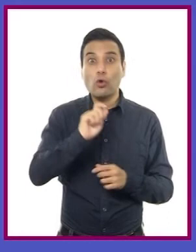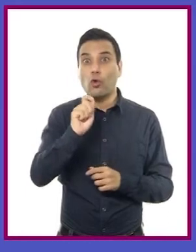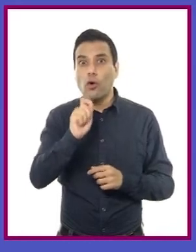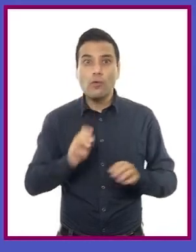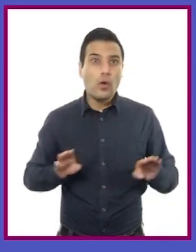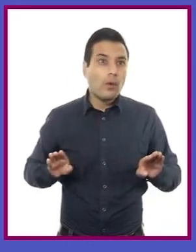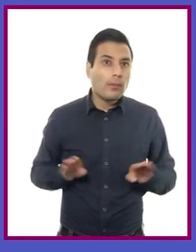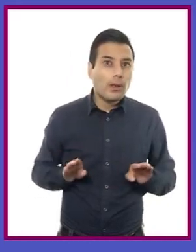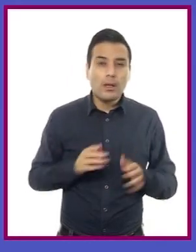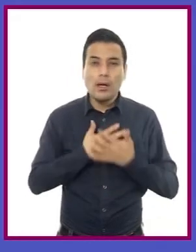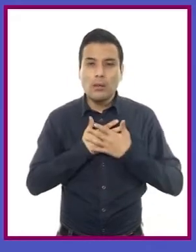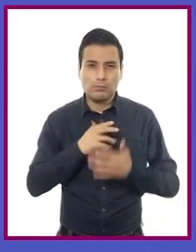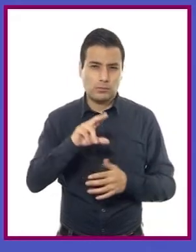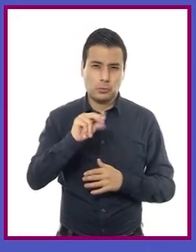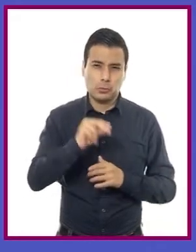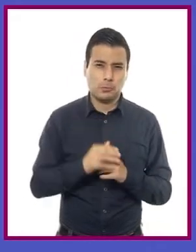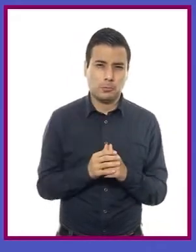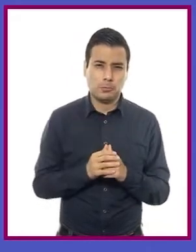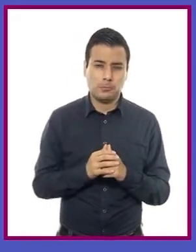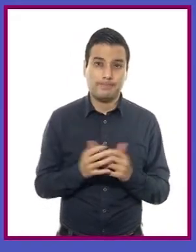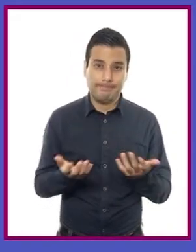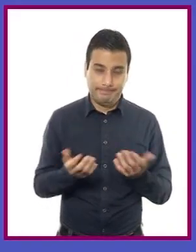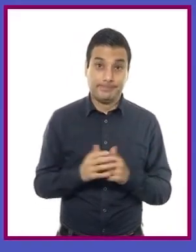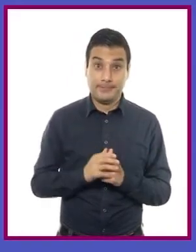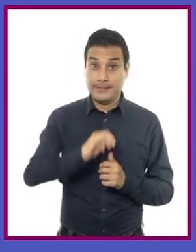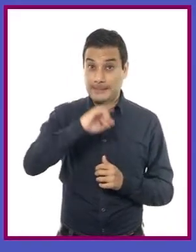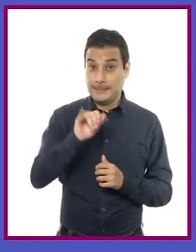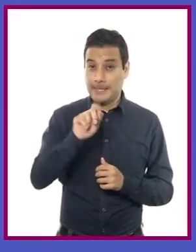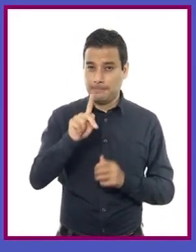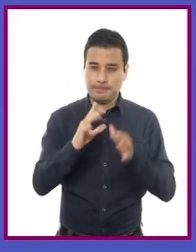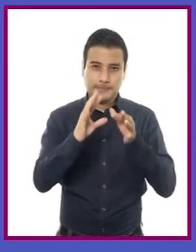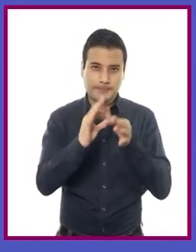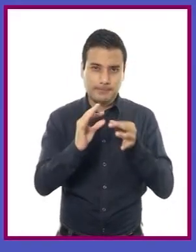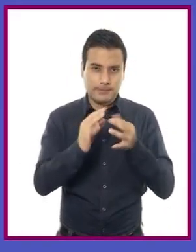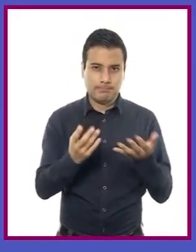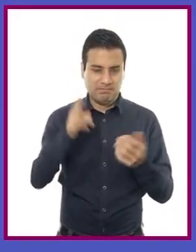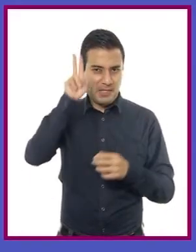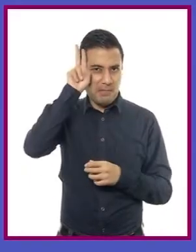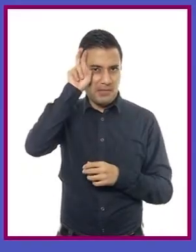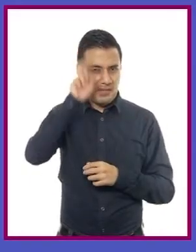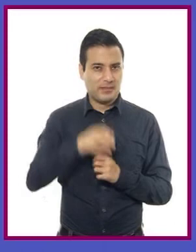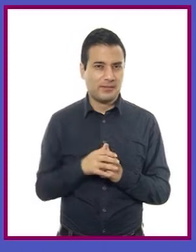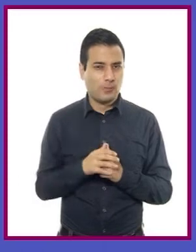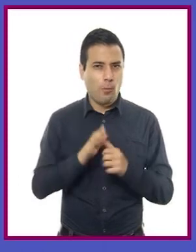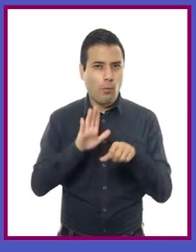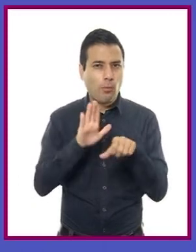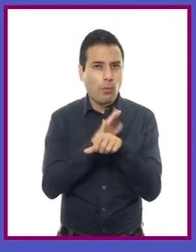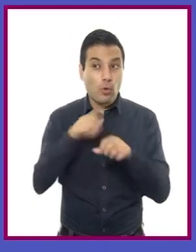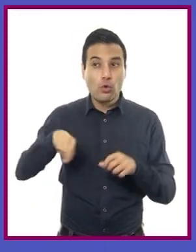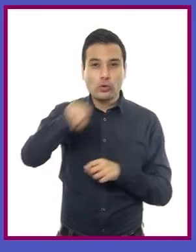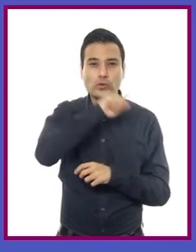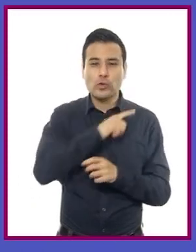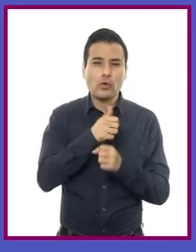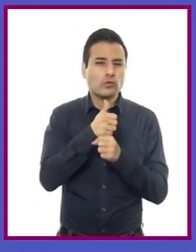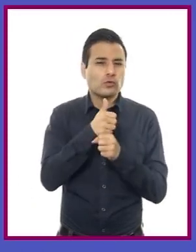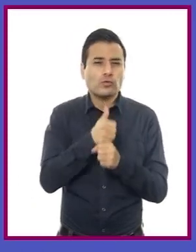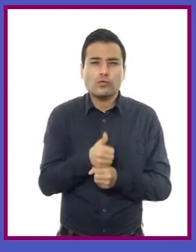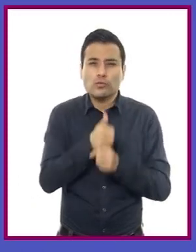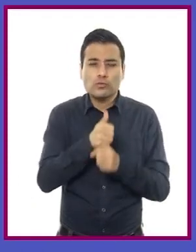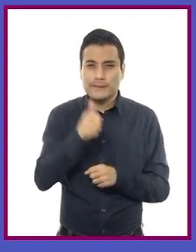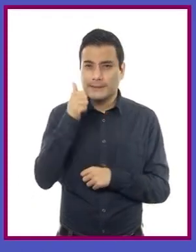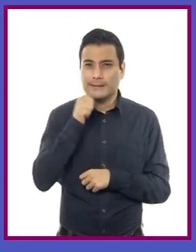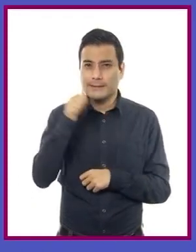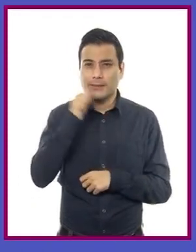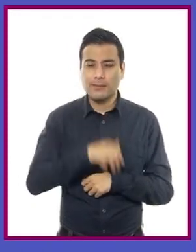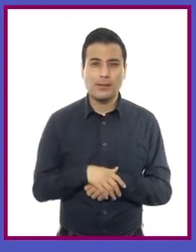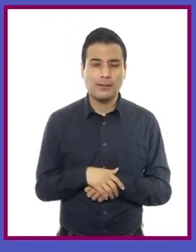pasión. Por eso el poeta las mira con un poco de envidia, porque nosotros sufrimos y no sabemos nunca